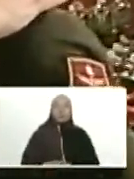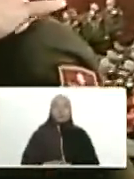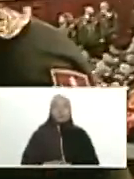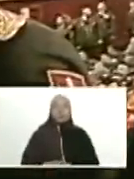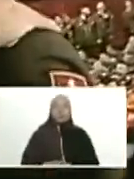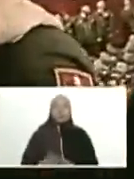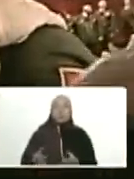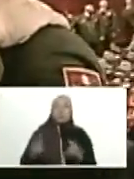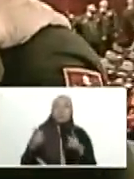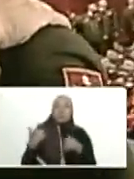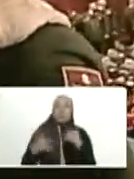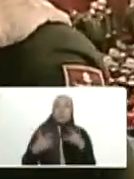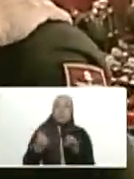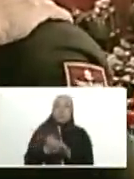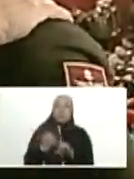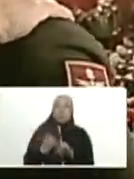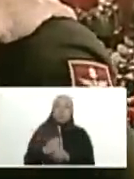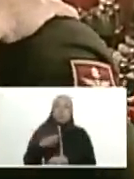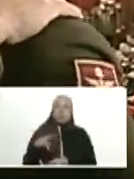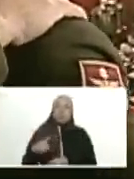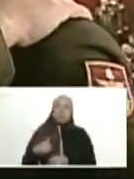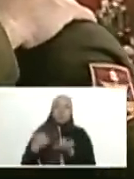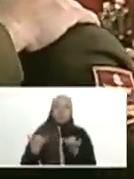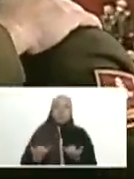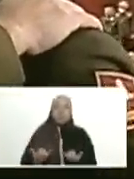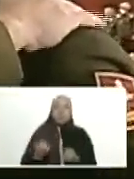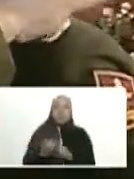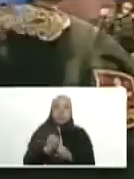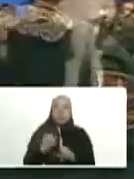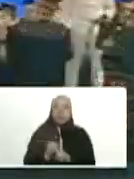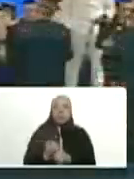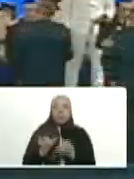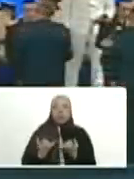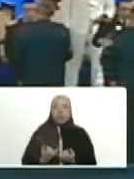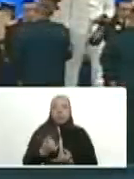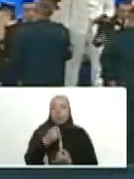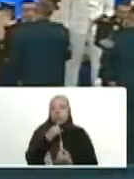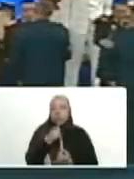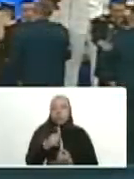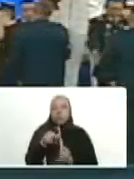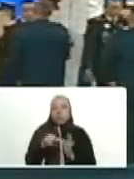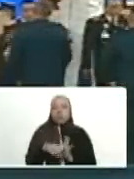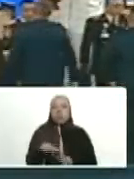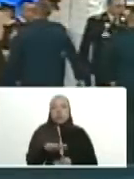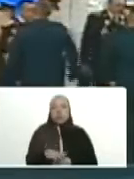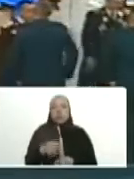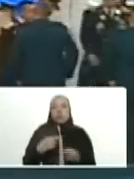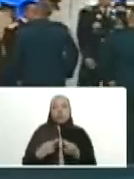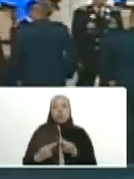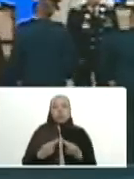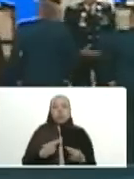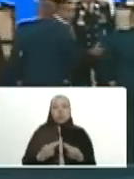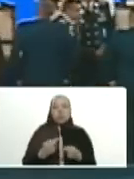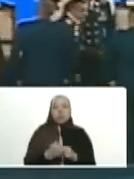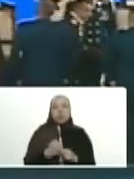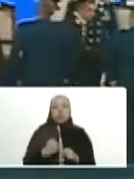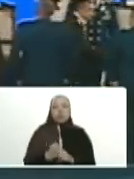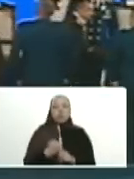Comentábamos que en estos ascensos que significan un mayor compromiso y retos en moral y disciplina por el futuro de la nación, siendo